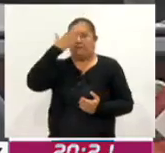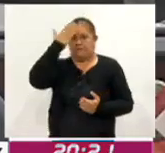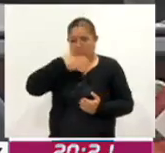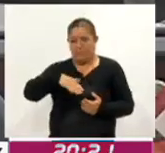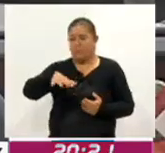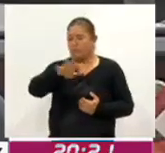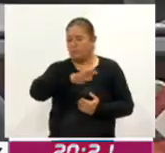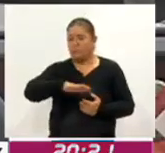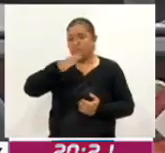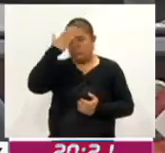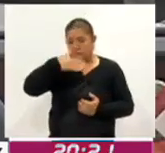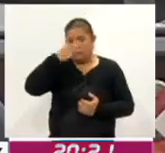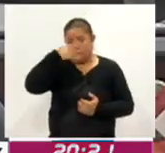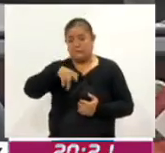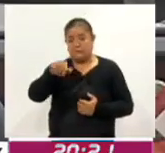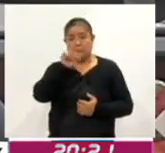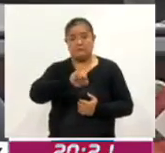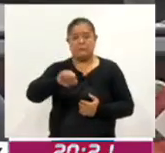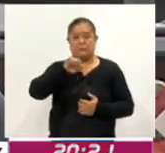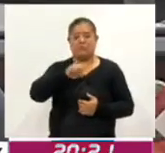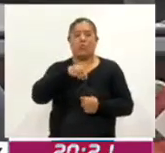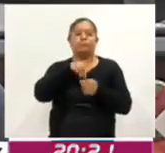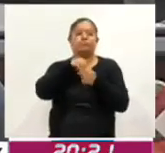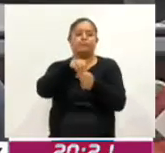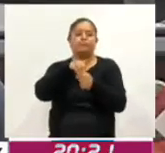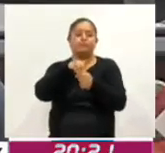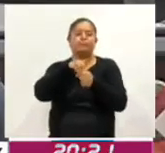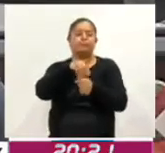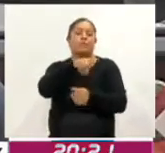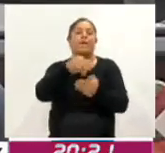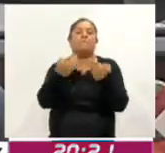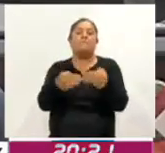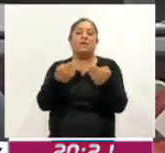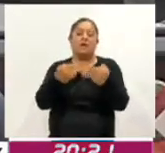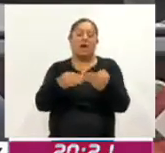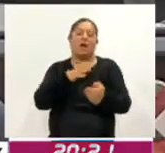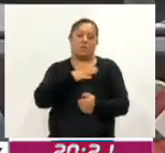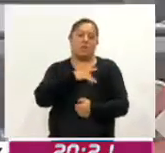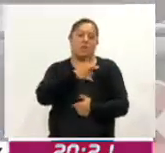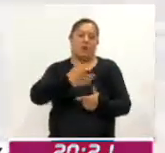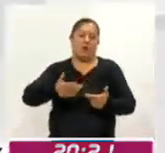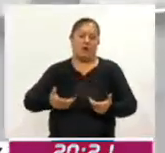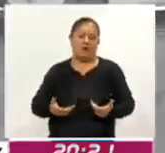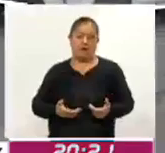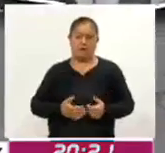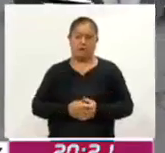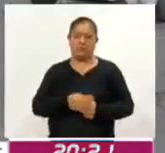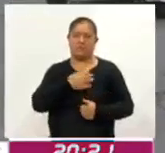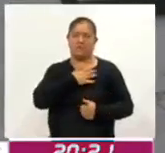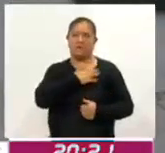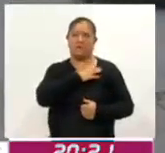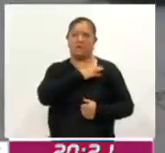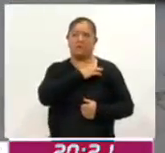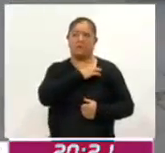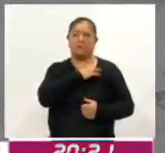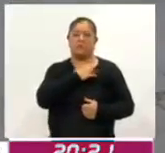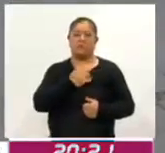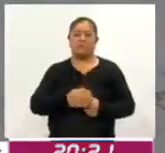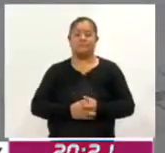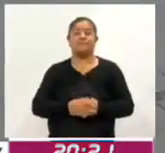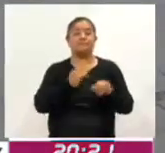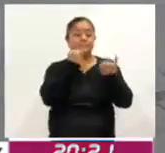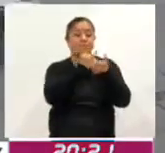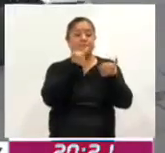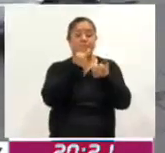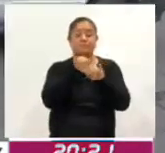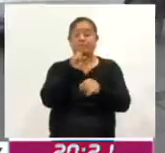el sábado está un poquito congestionado por el hecho del tianguis sabatino. A través de las redes sociales de la Secretaría